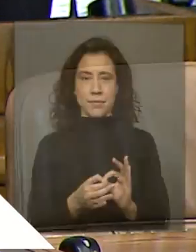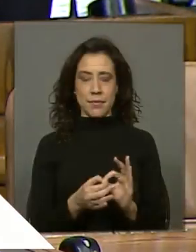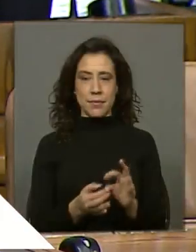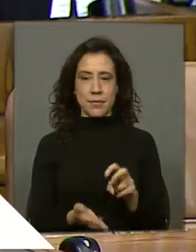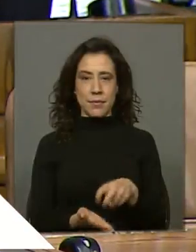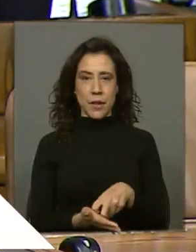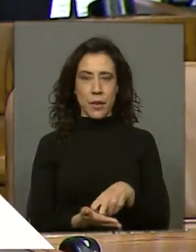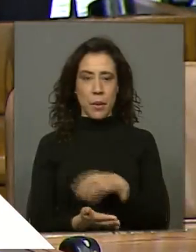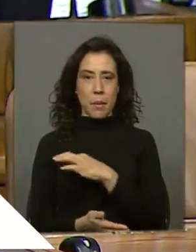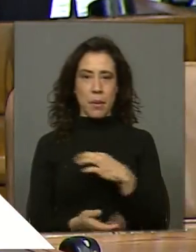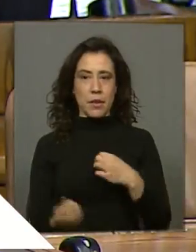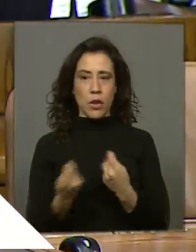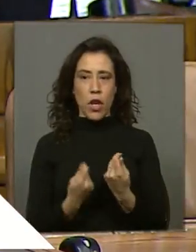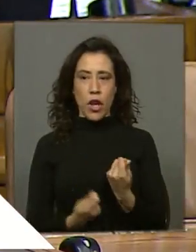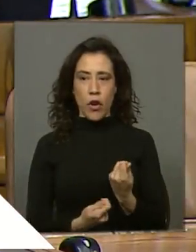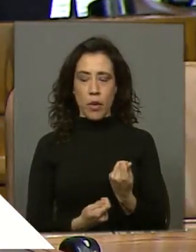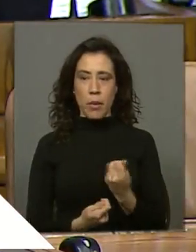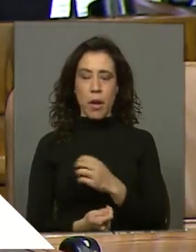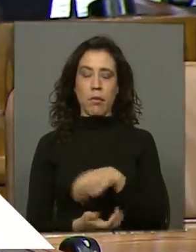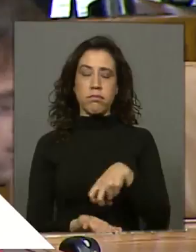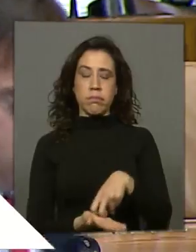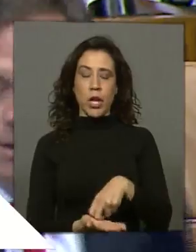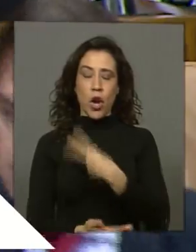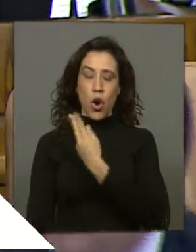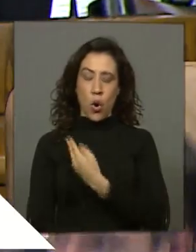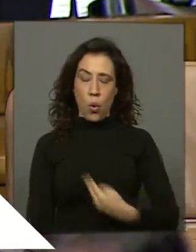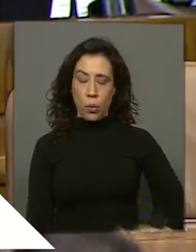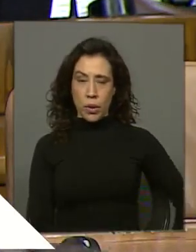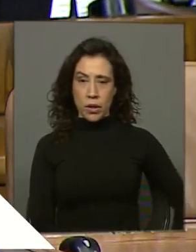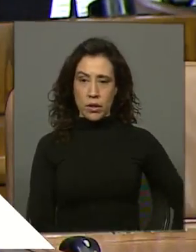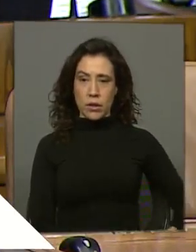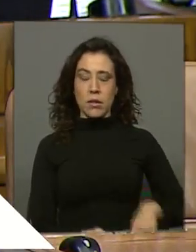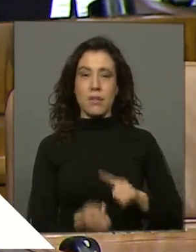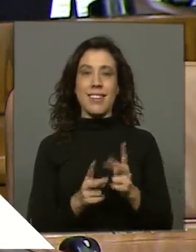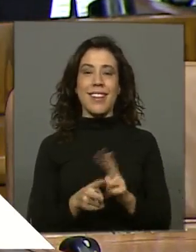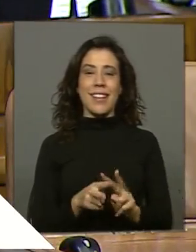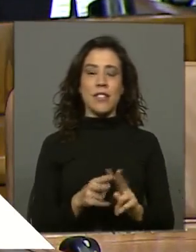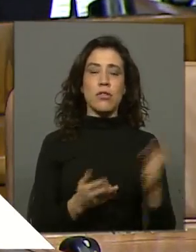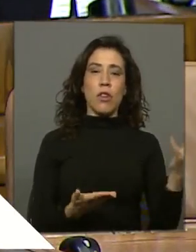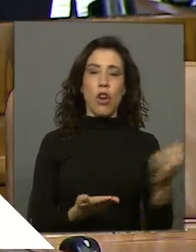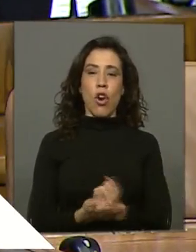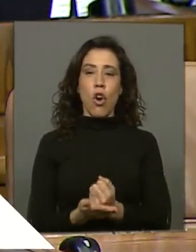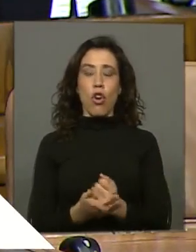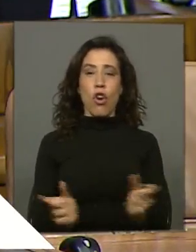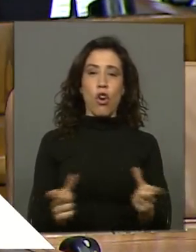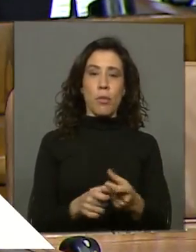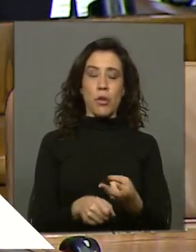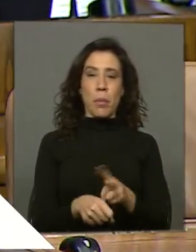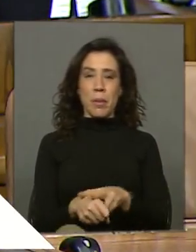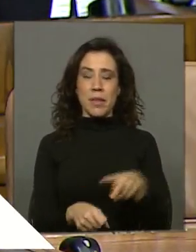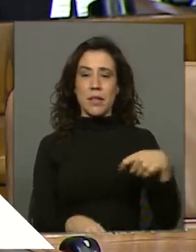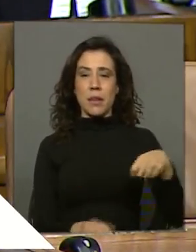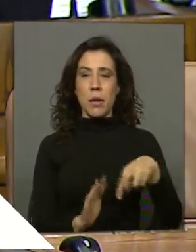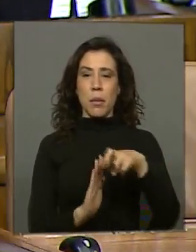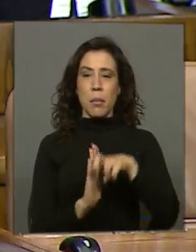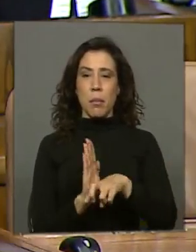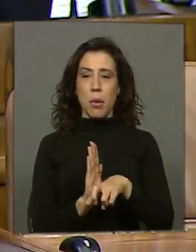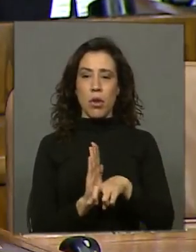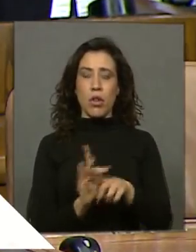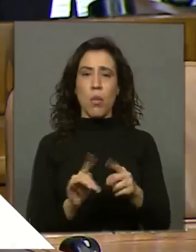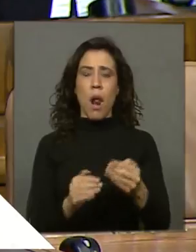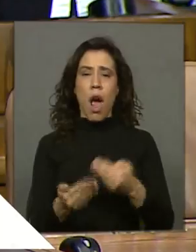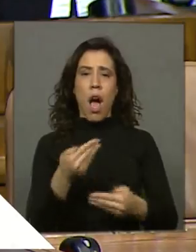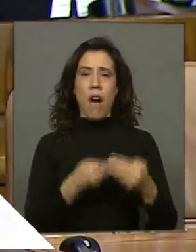rodillas al ministerio de economía puso de rodillas al gobierno lo que hizo fue lograr en la comisión mixta en el senado un proyecto que es un